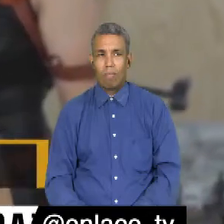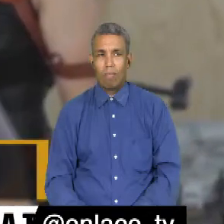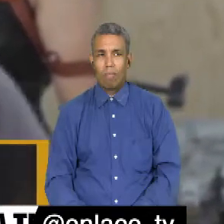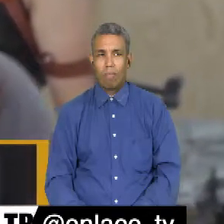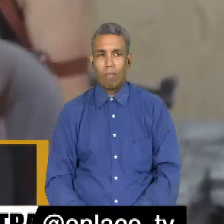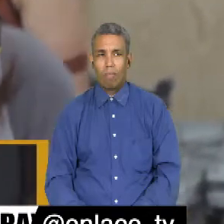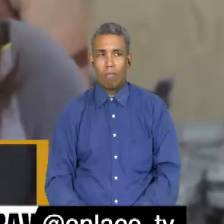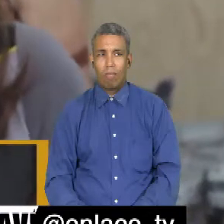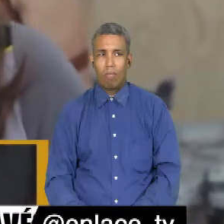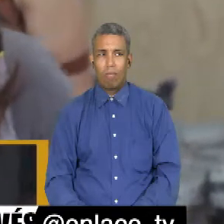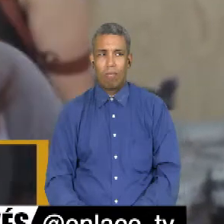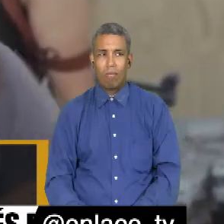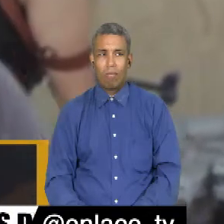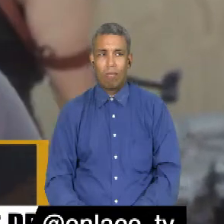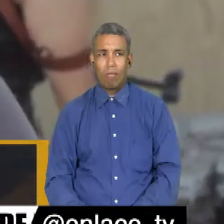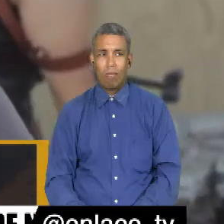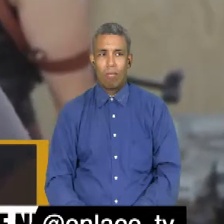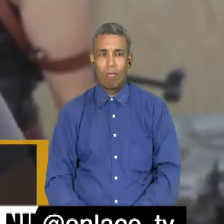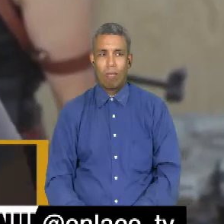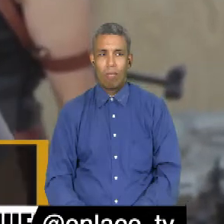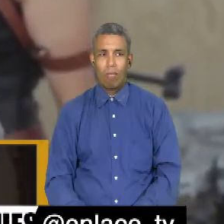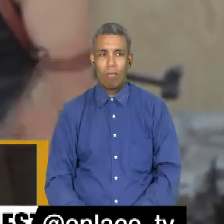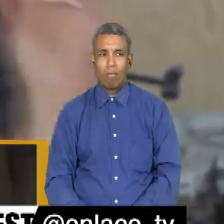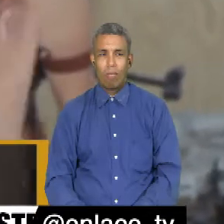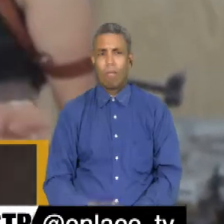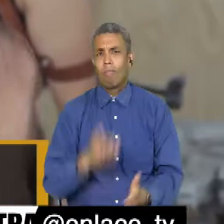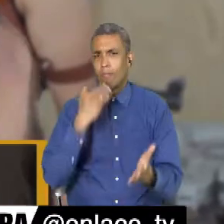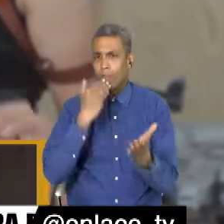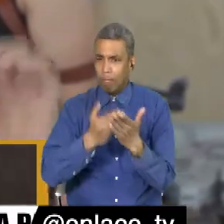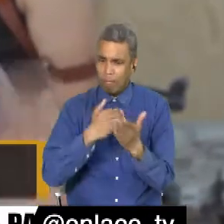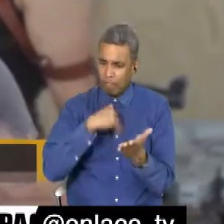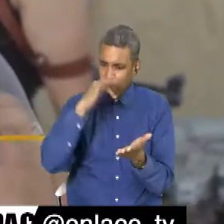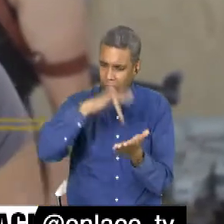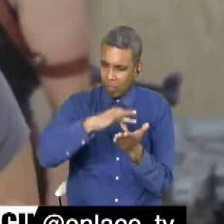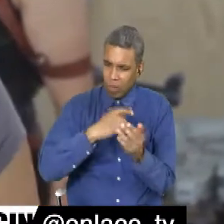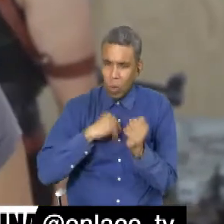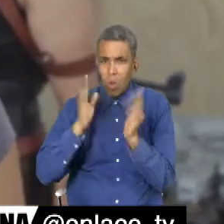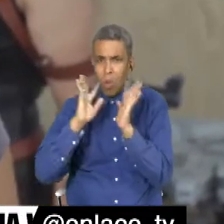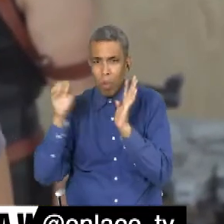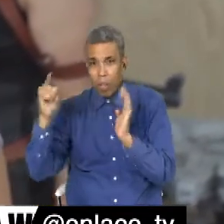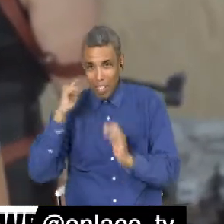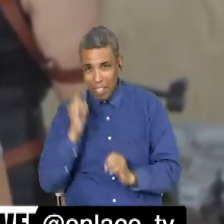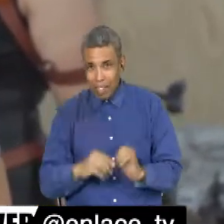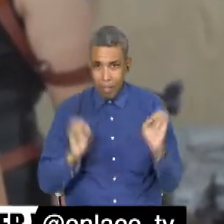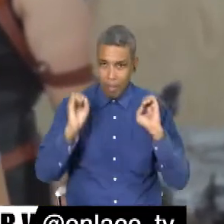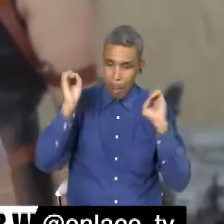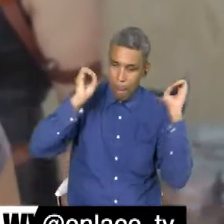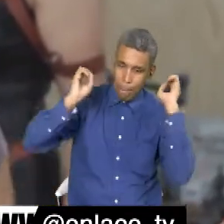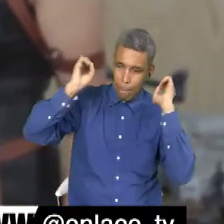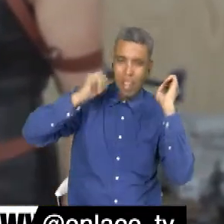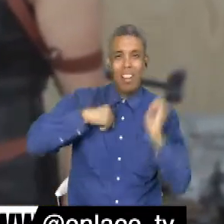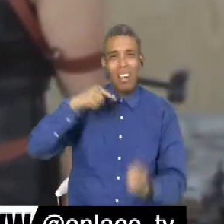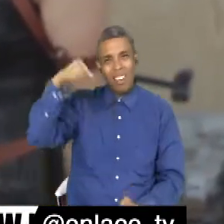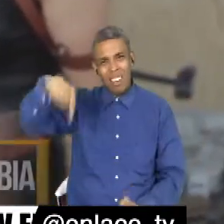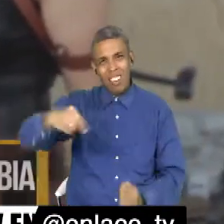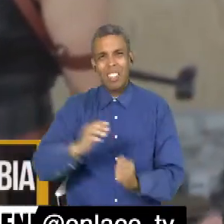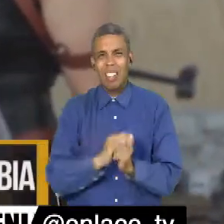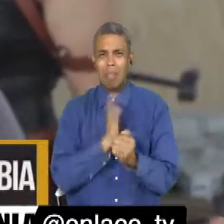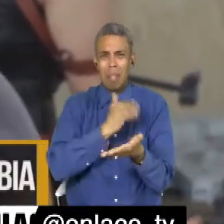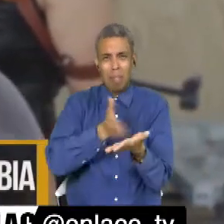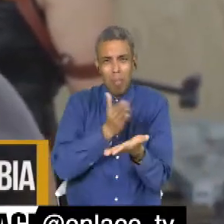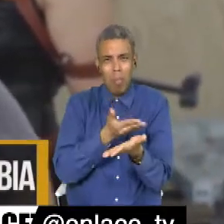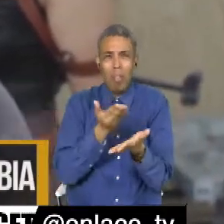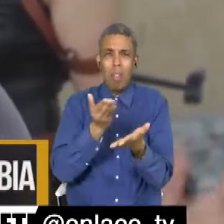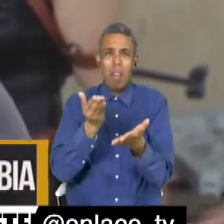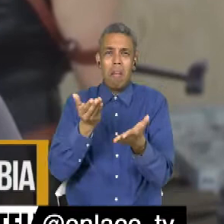Gracias, buenas tardes. Feliz de saludarlos desde la Comic Con Colombia, la convención anual más importante de fanáticos de los cómics, de los juegos de